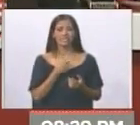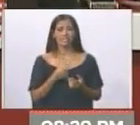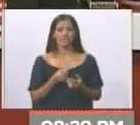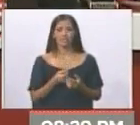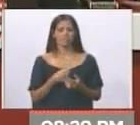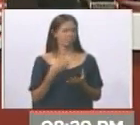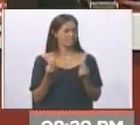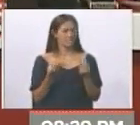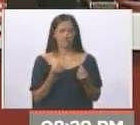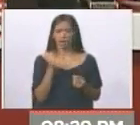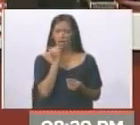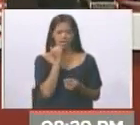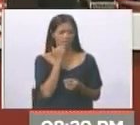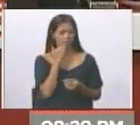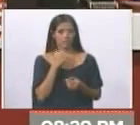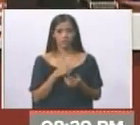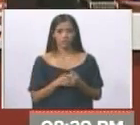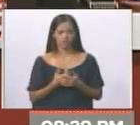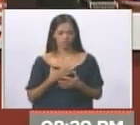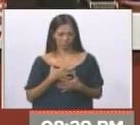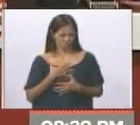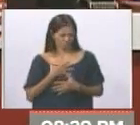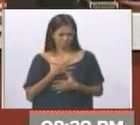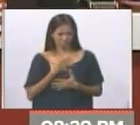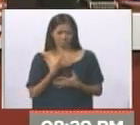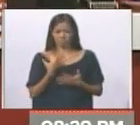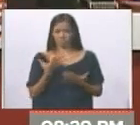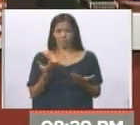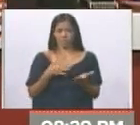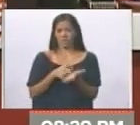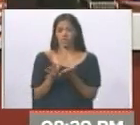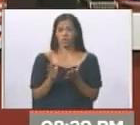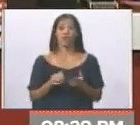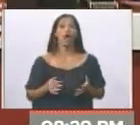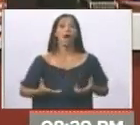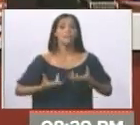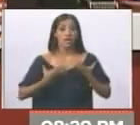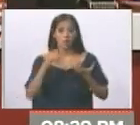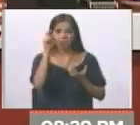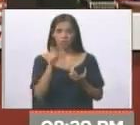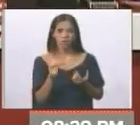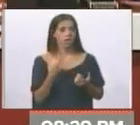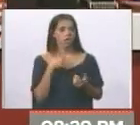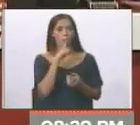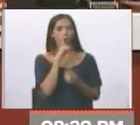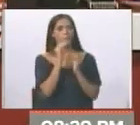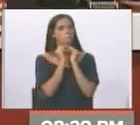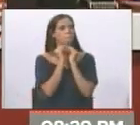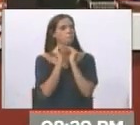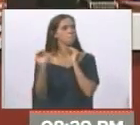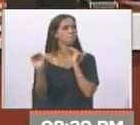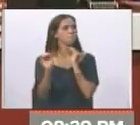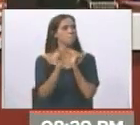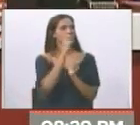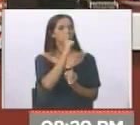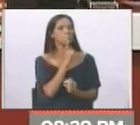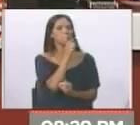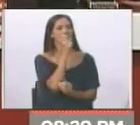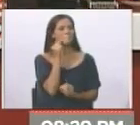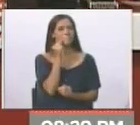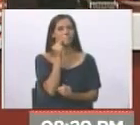Demasiado vagabundo. Indignado por lo que ocurrió. Pero quemaron a Orlando Figuera y no abrió su boca, pero ni un